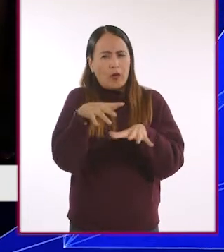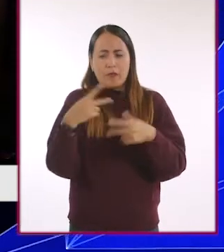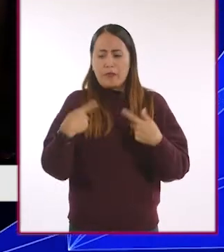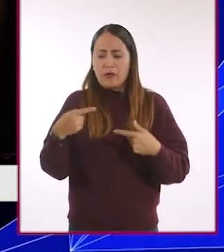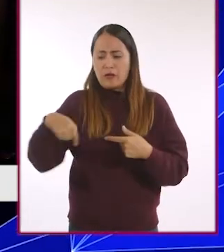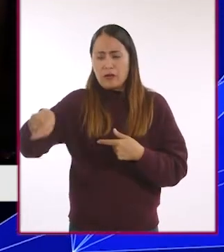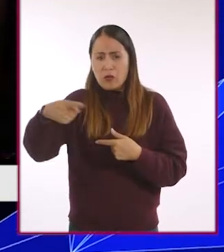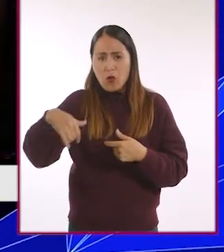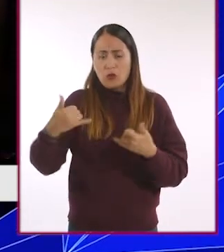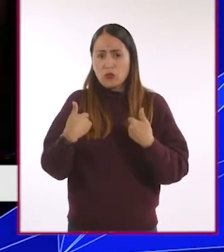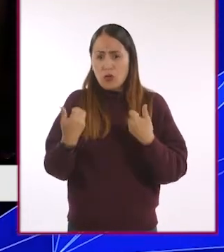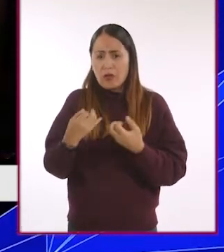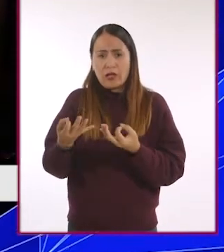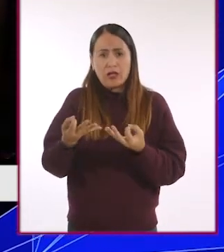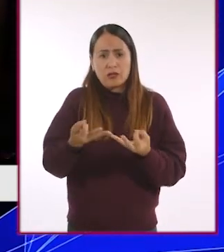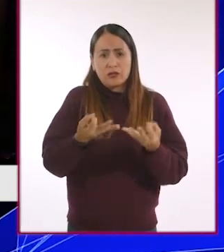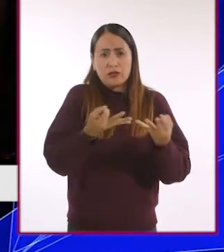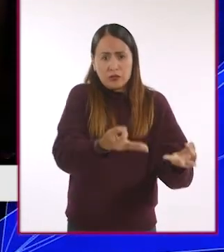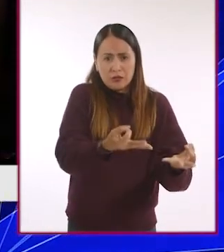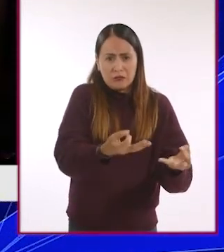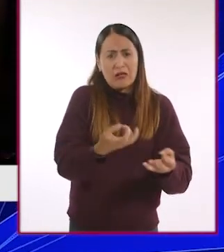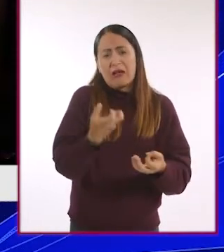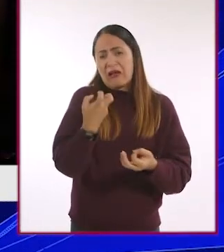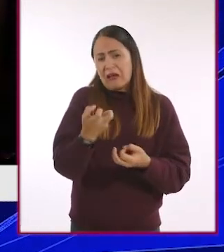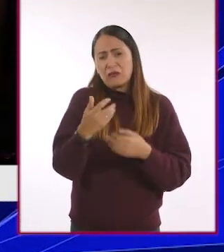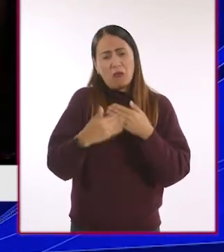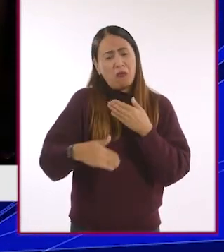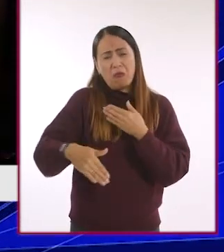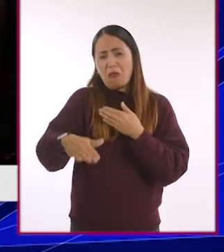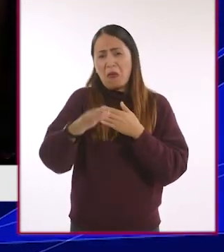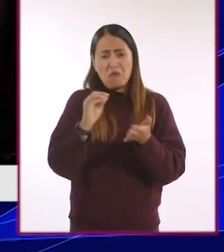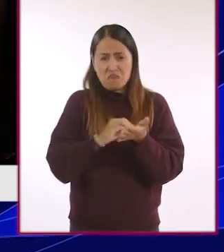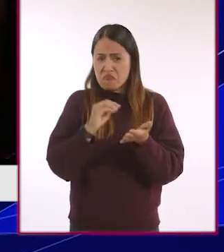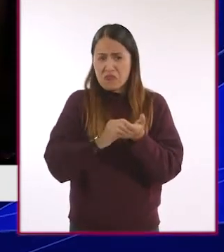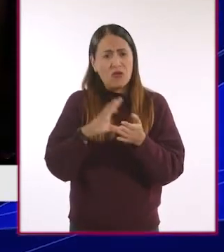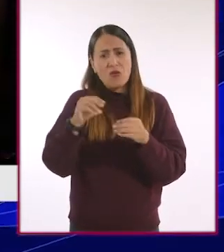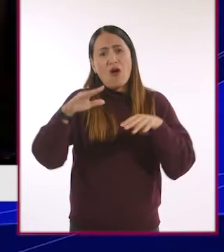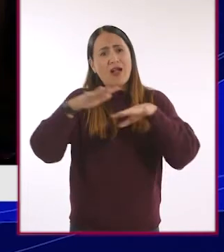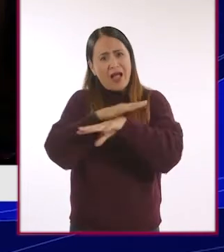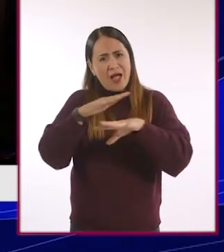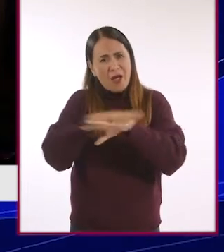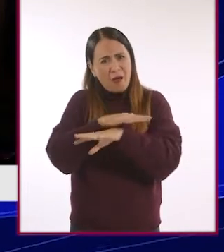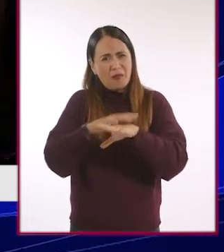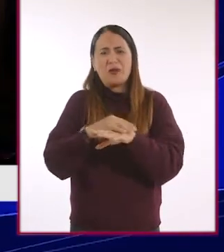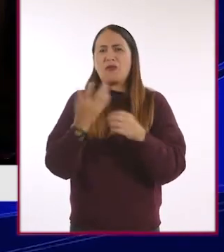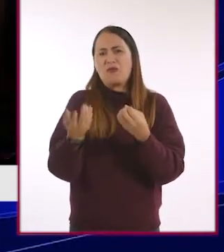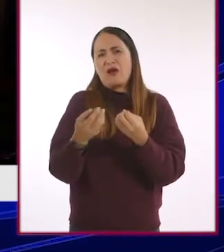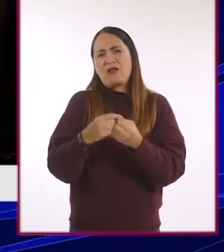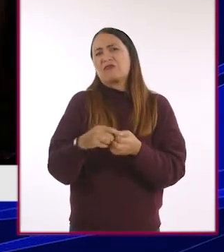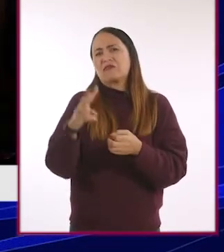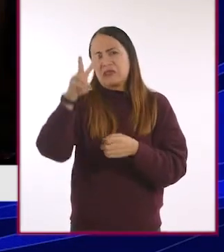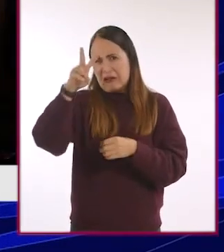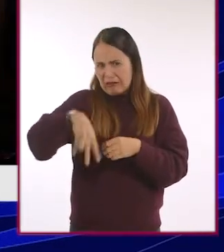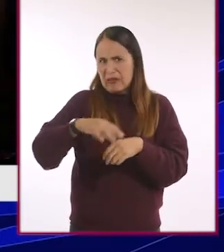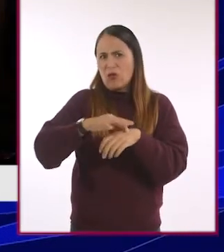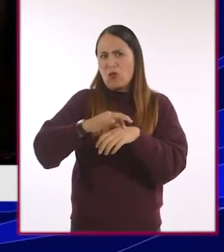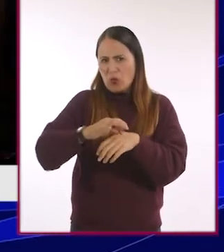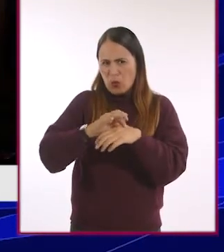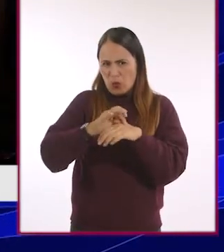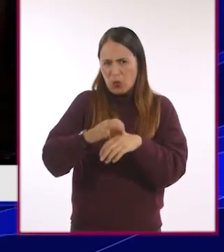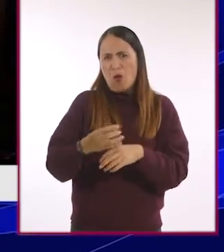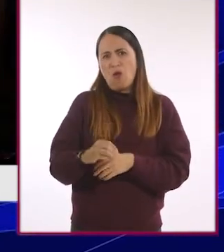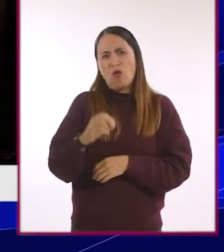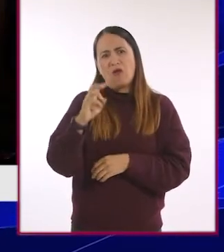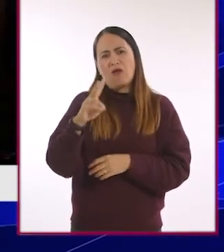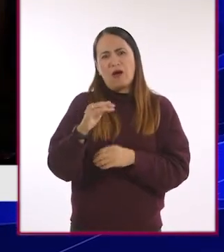¿no? Entonces, pues sí, todo esto va a seguir evolucionando. Vienen cosas nuevas, cámaras nuevas, realidad virtual, realidad aumentada.